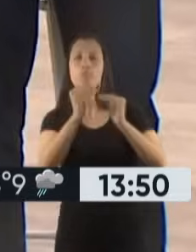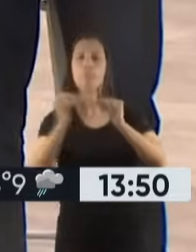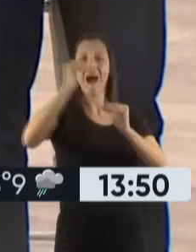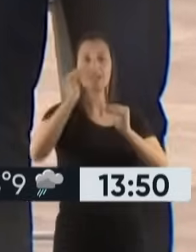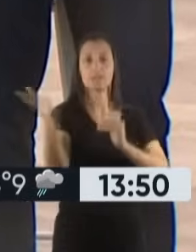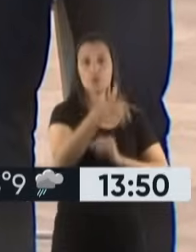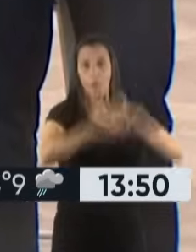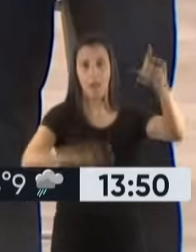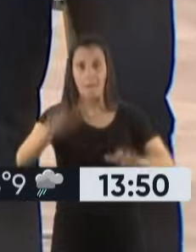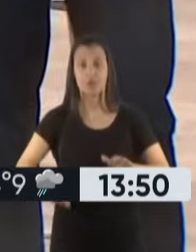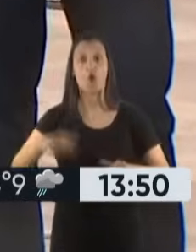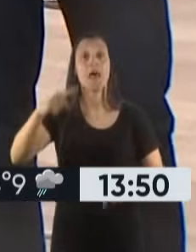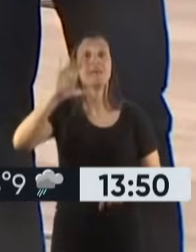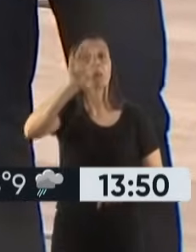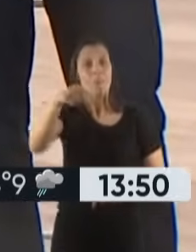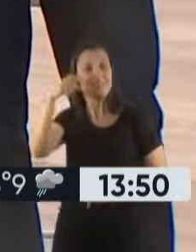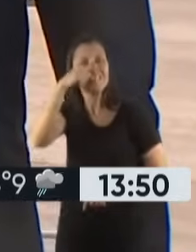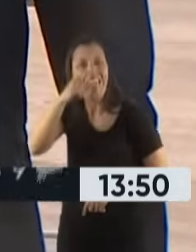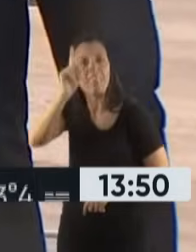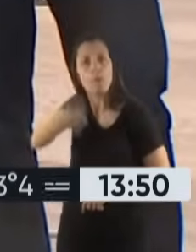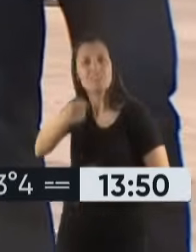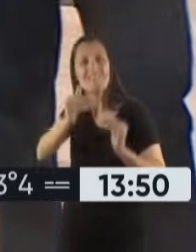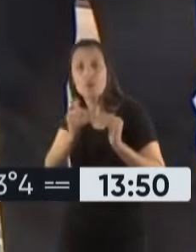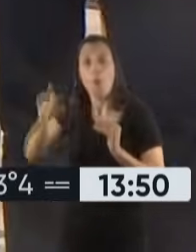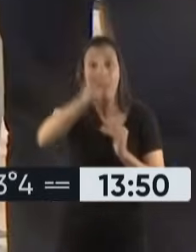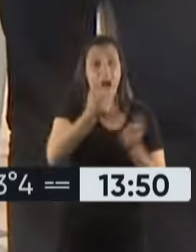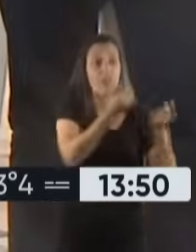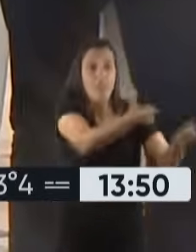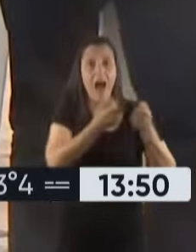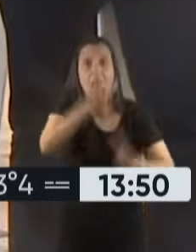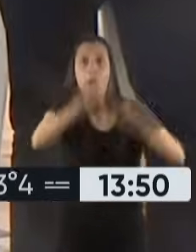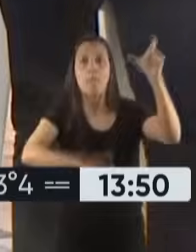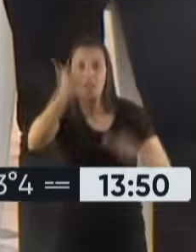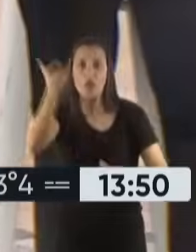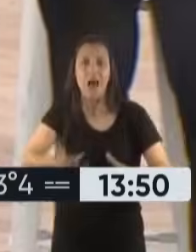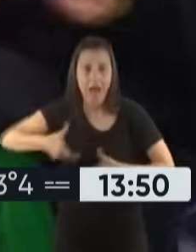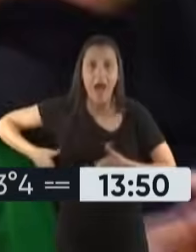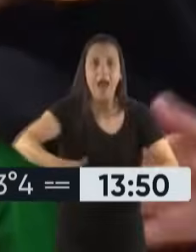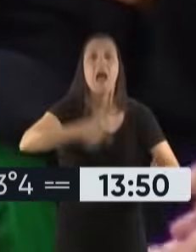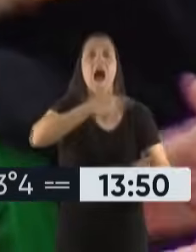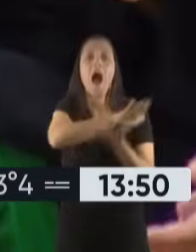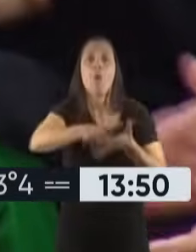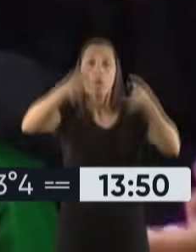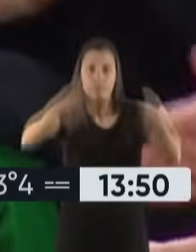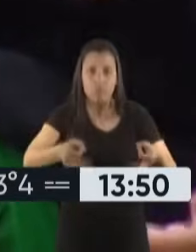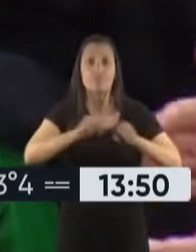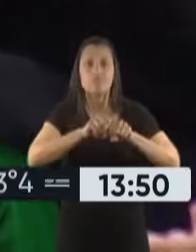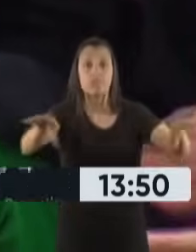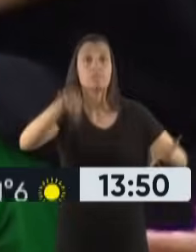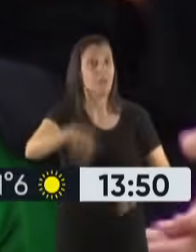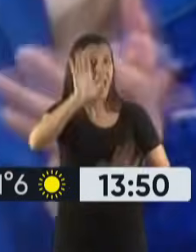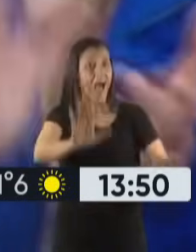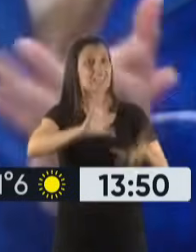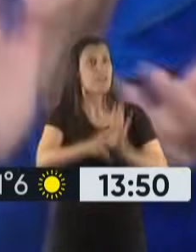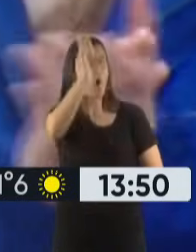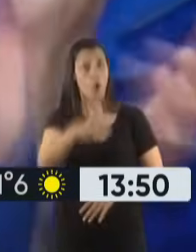argentinos. 7 puntos más de argentinos que tienen agua potable. Miren, y esto es en toda la Argentina,